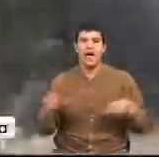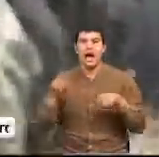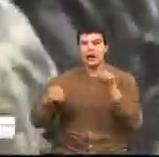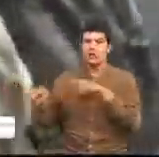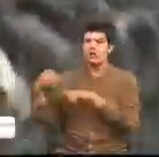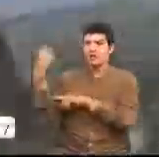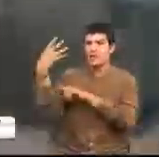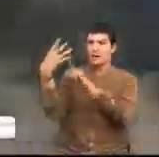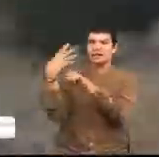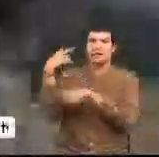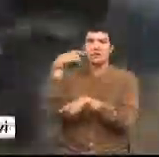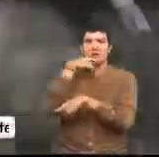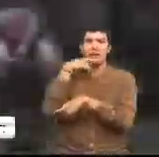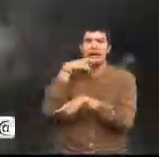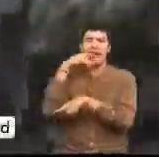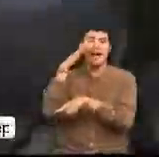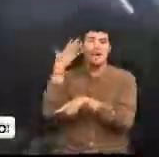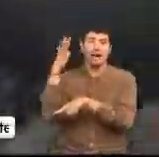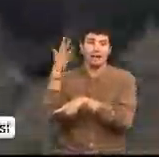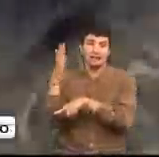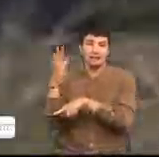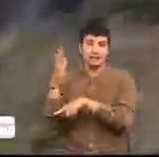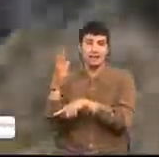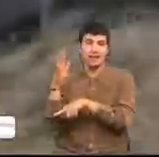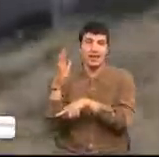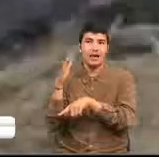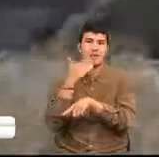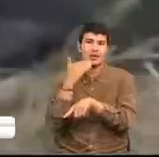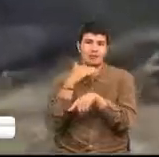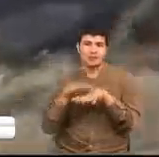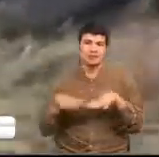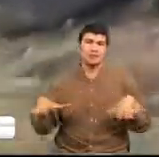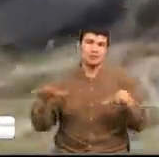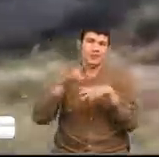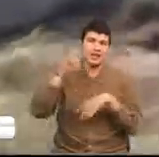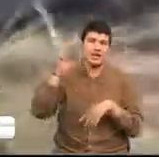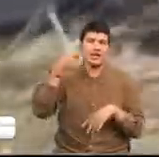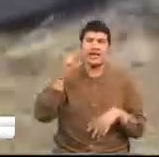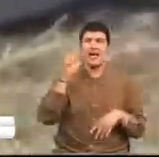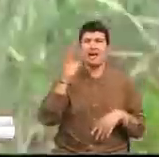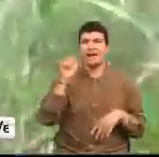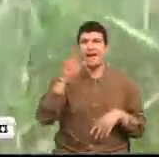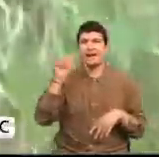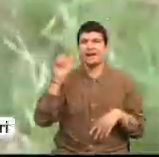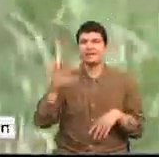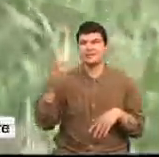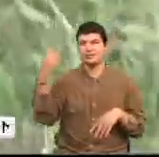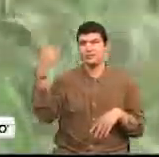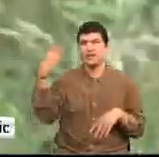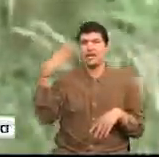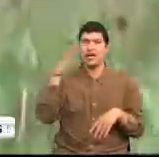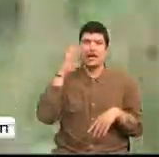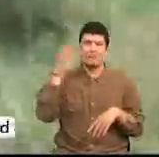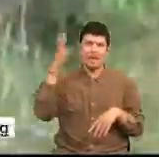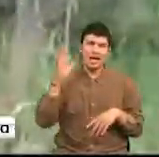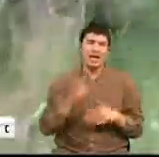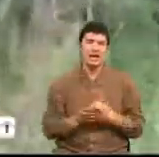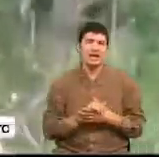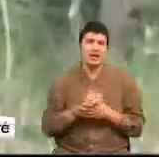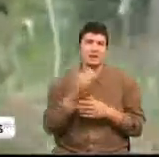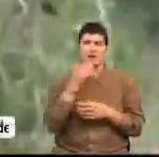otros municipios que se encuentran en rojo, como el sector general de La Gabarra, de Tibú, toda la parte